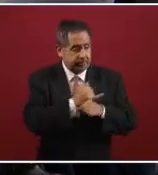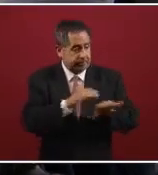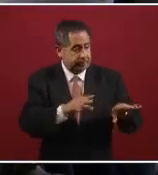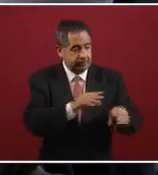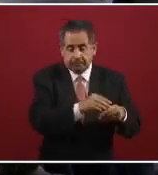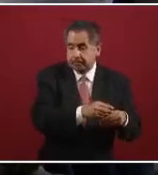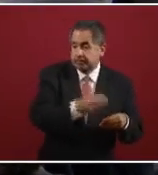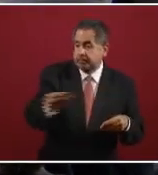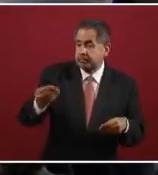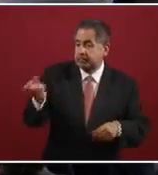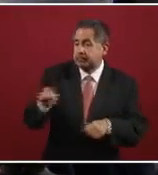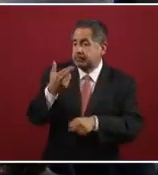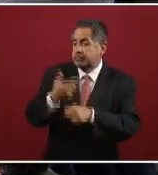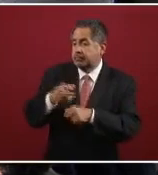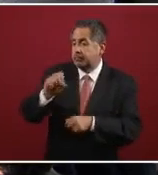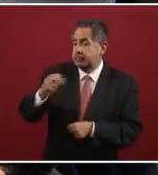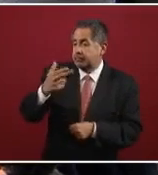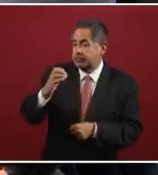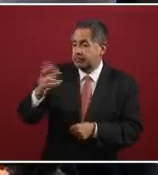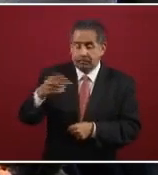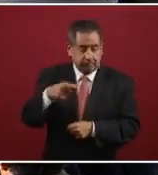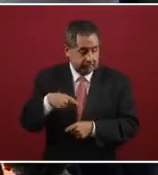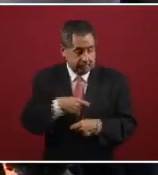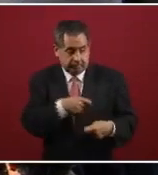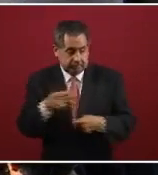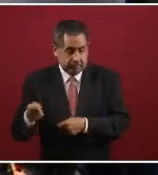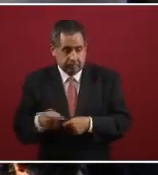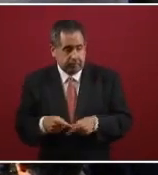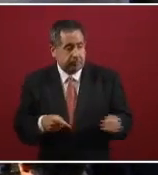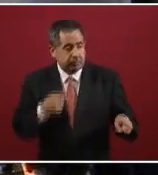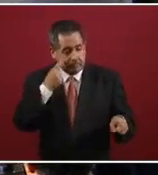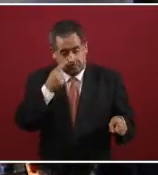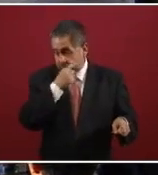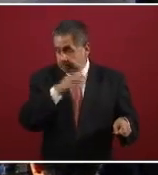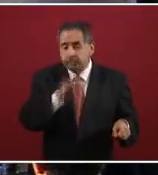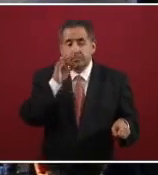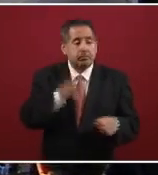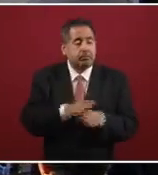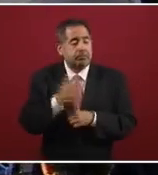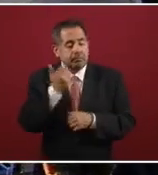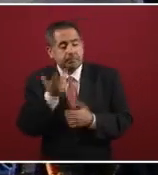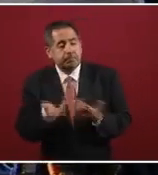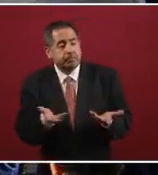al secretario de hacienda entonces tú escoge